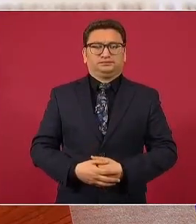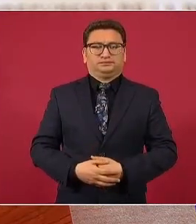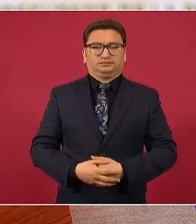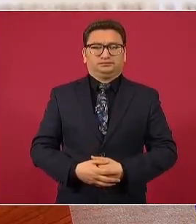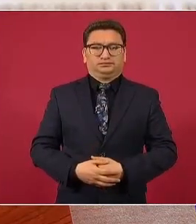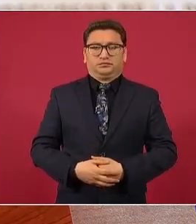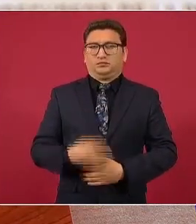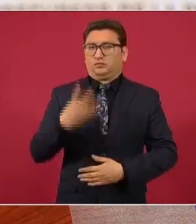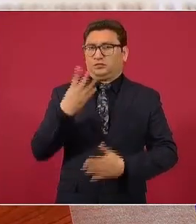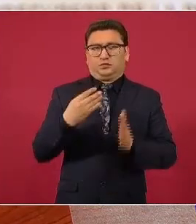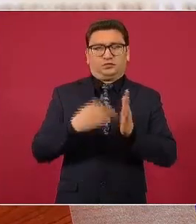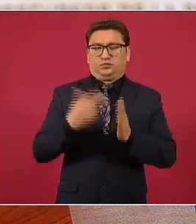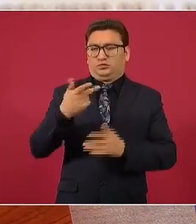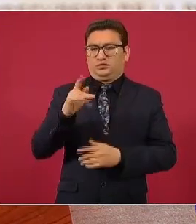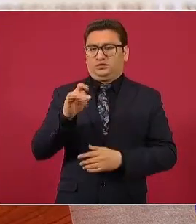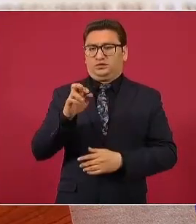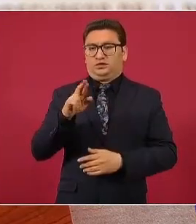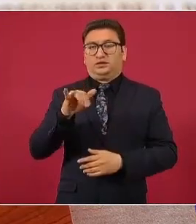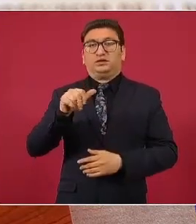las 4,000 hectáreas.